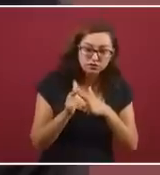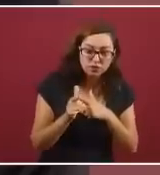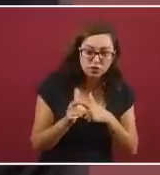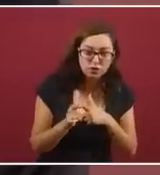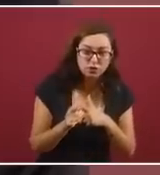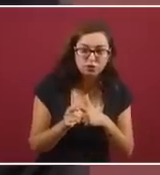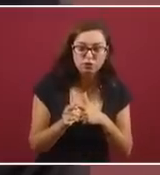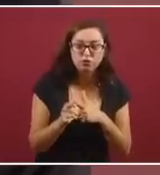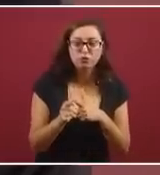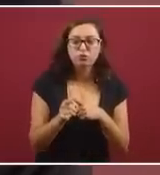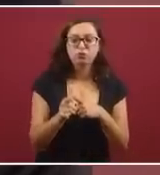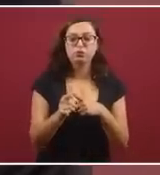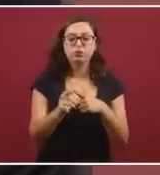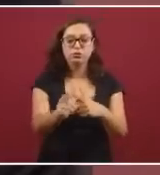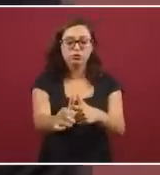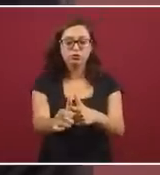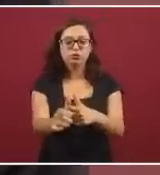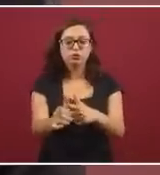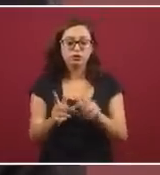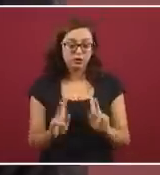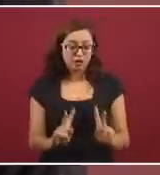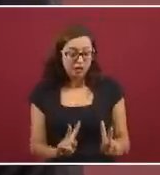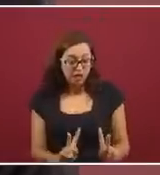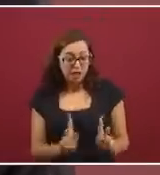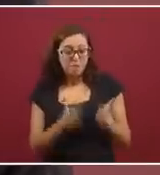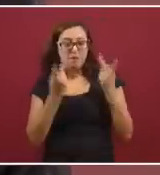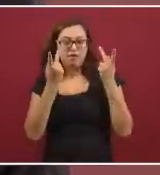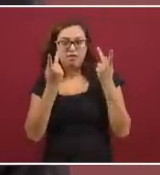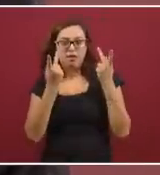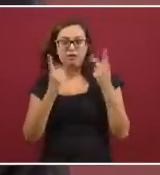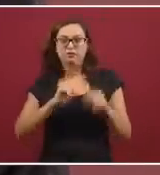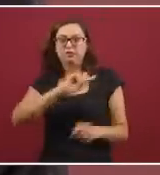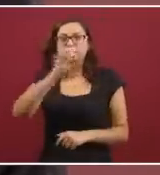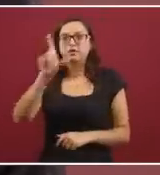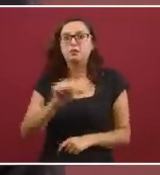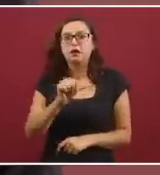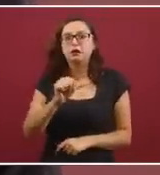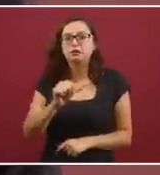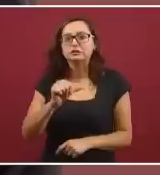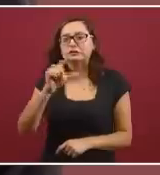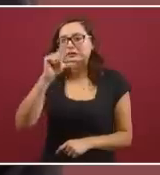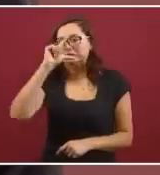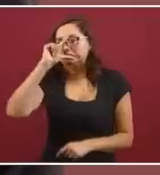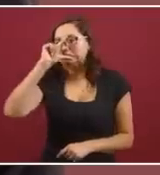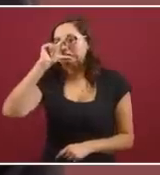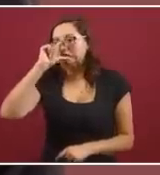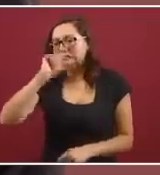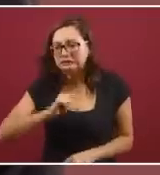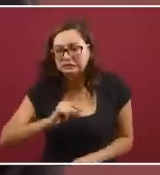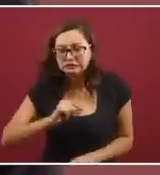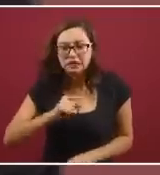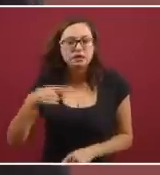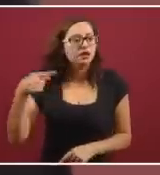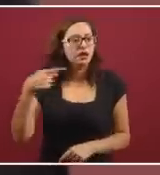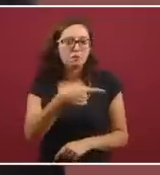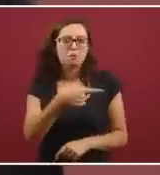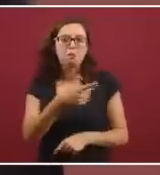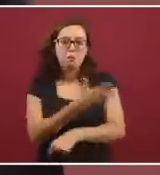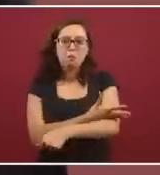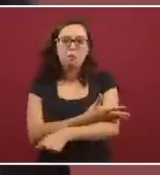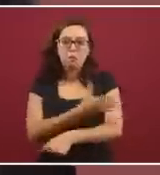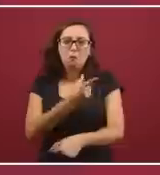este se tenga que devolver del bien pues